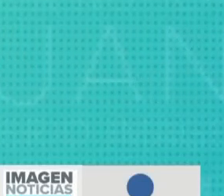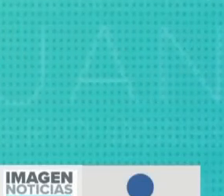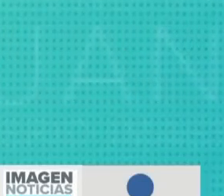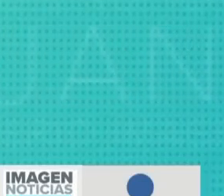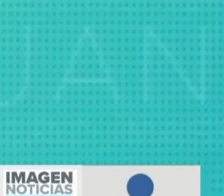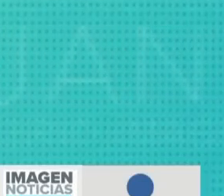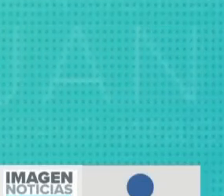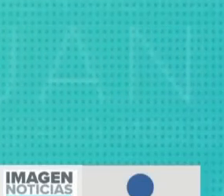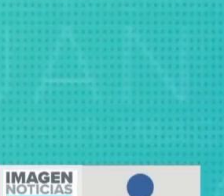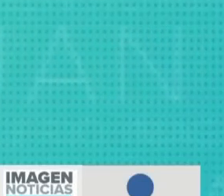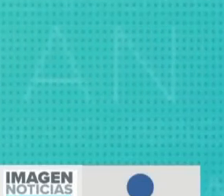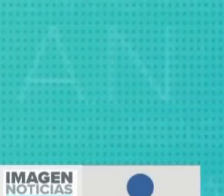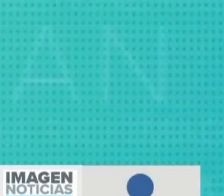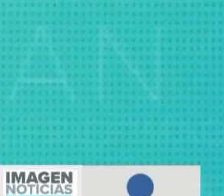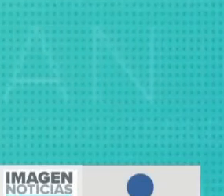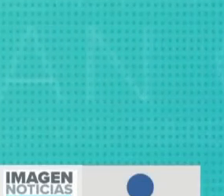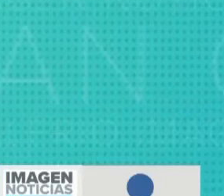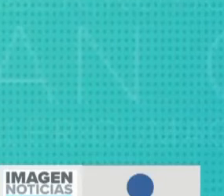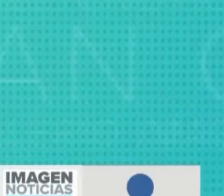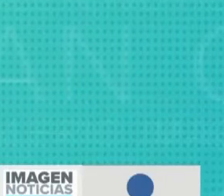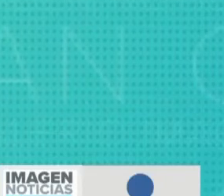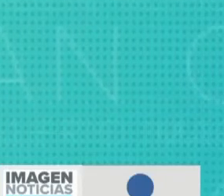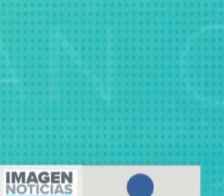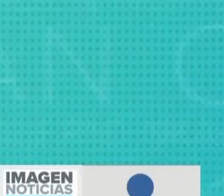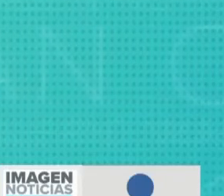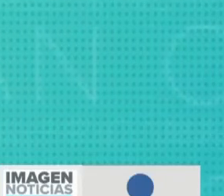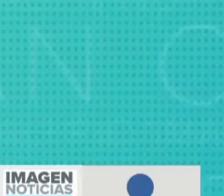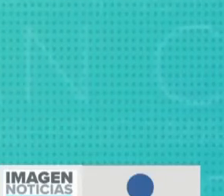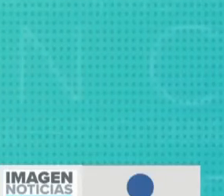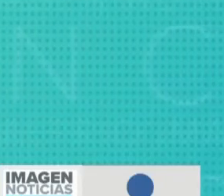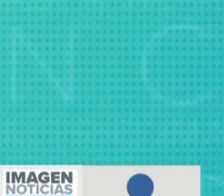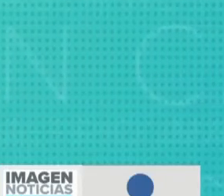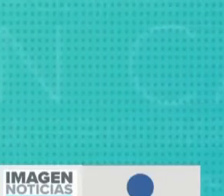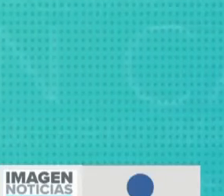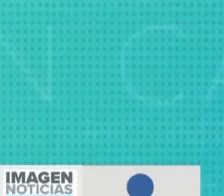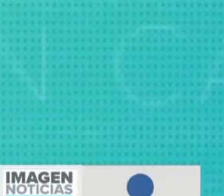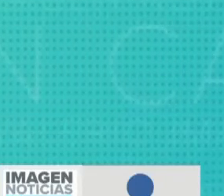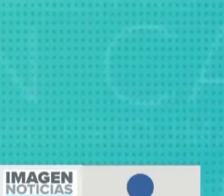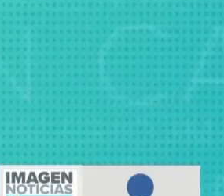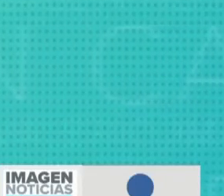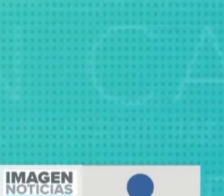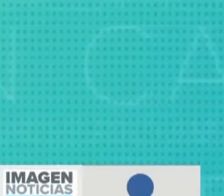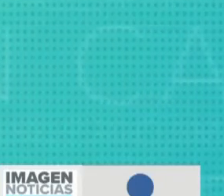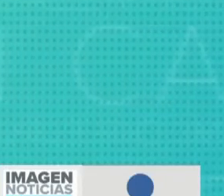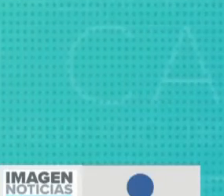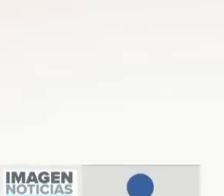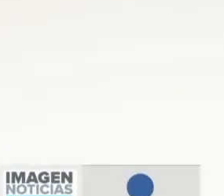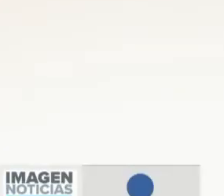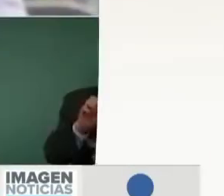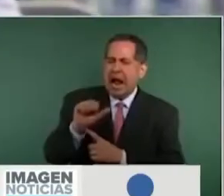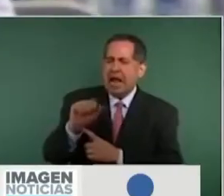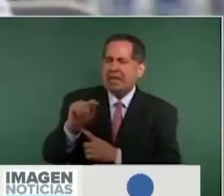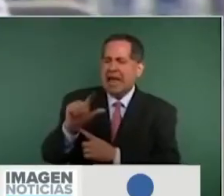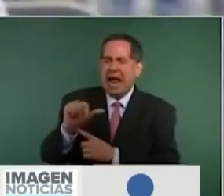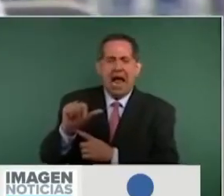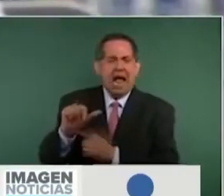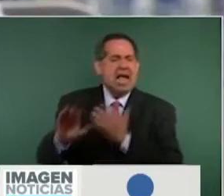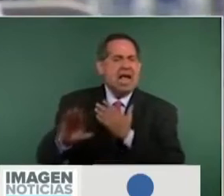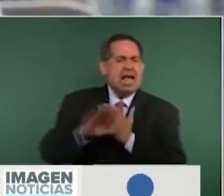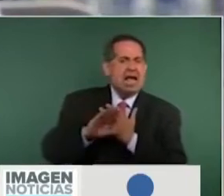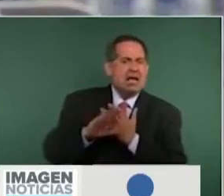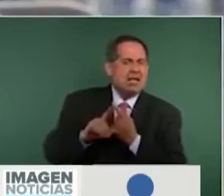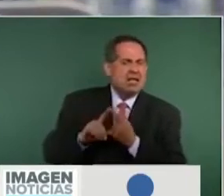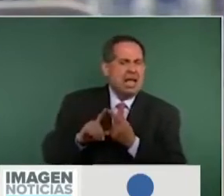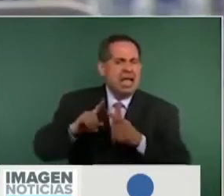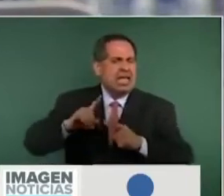presidente de México les pidió que ese tema quedara para otro momento. ¿Usted considera que